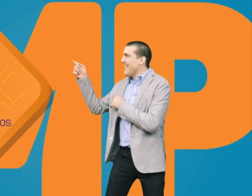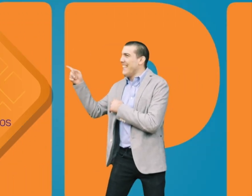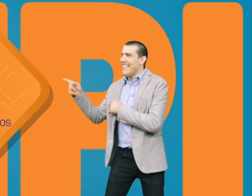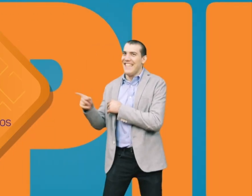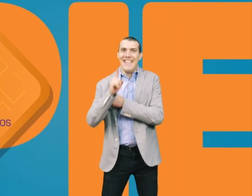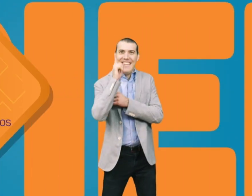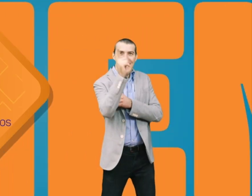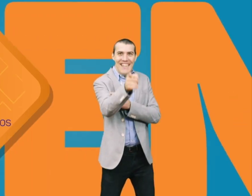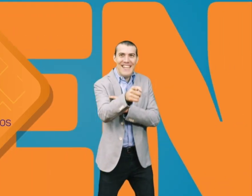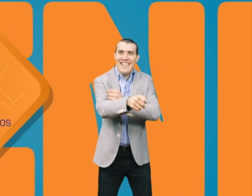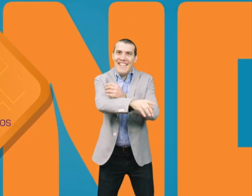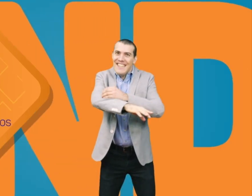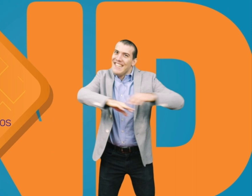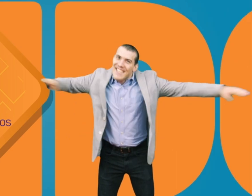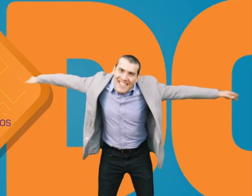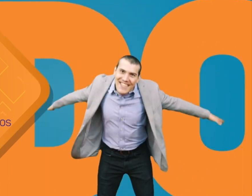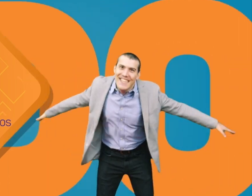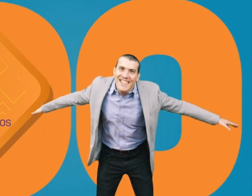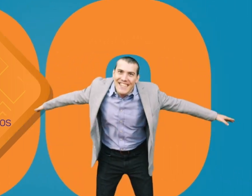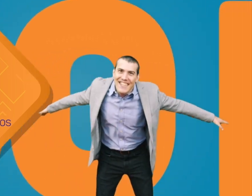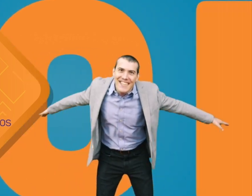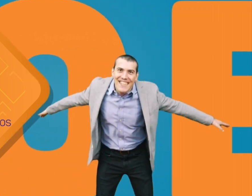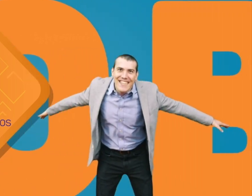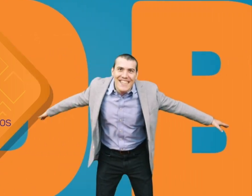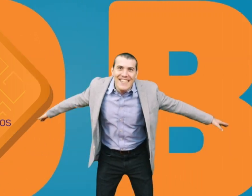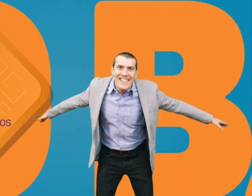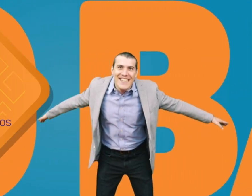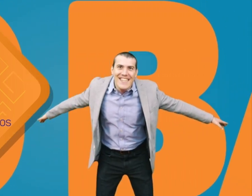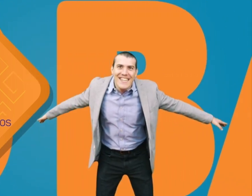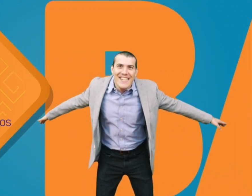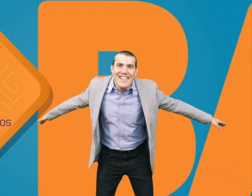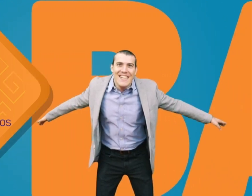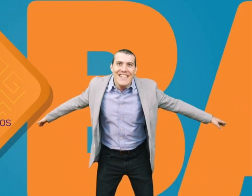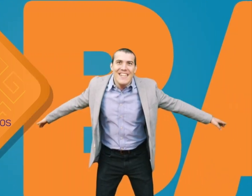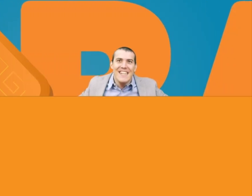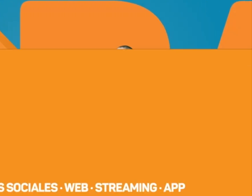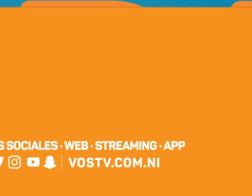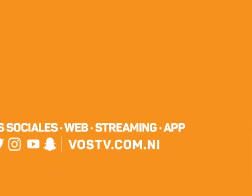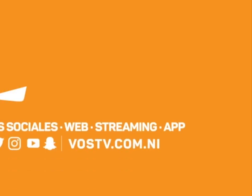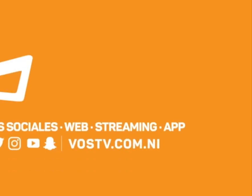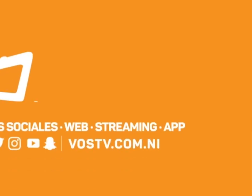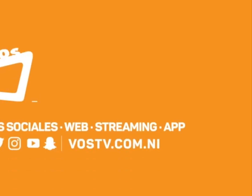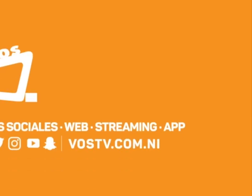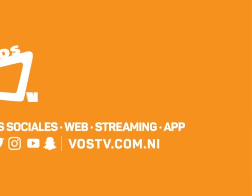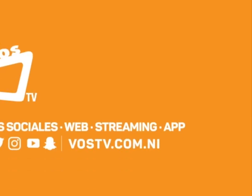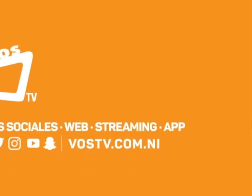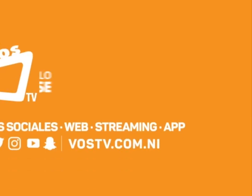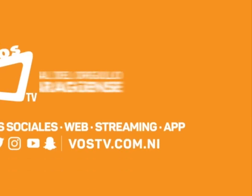Solo por Voz TV, el canal del orgullo nicaragüense.